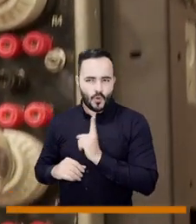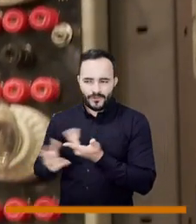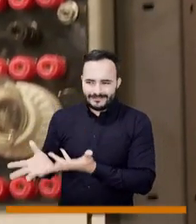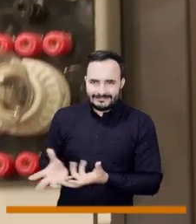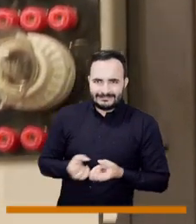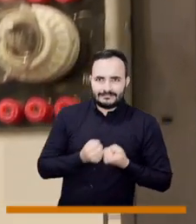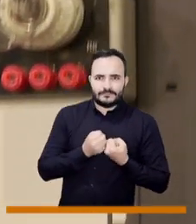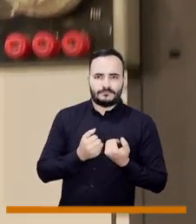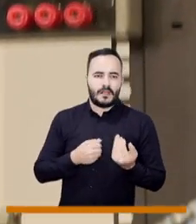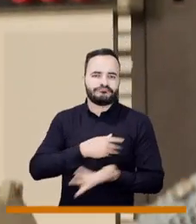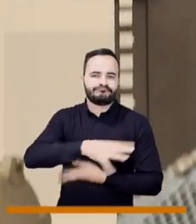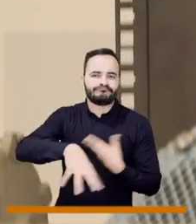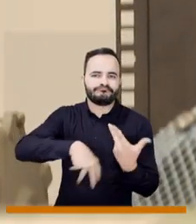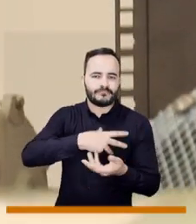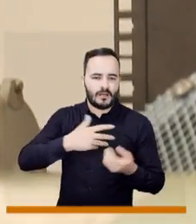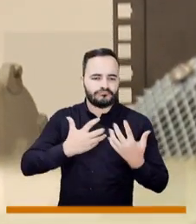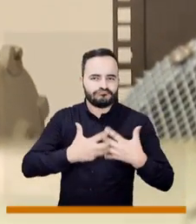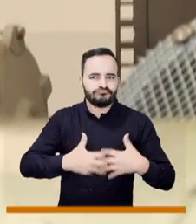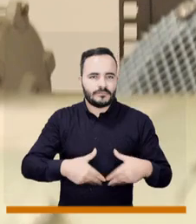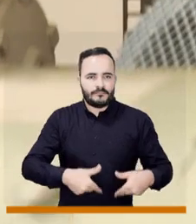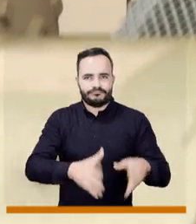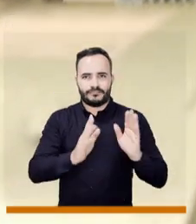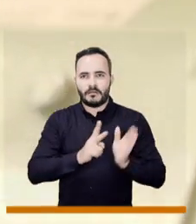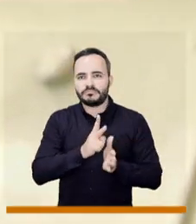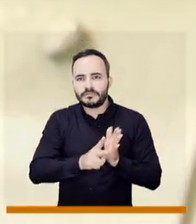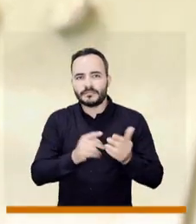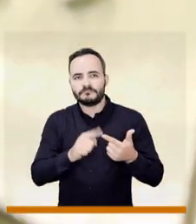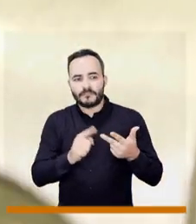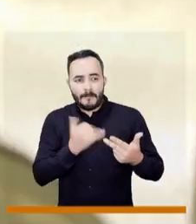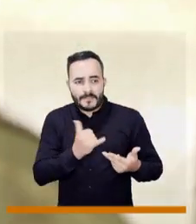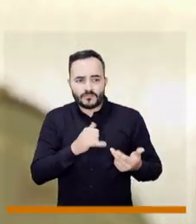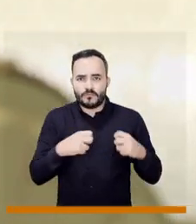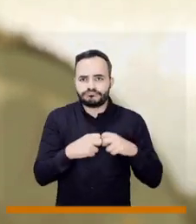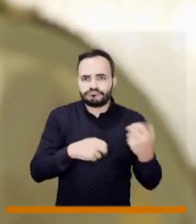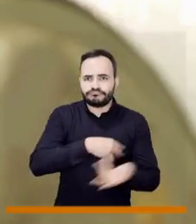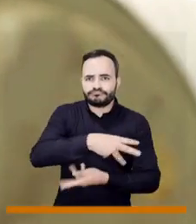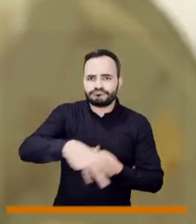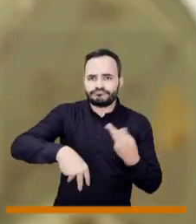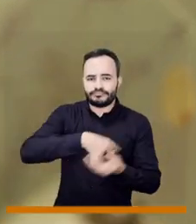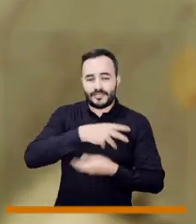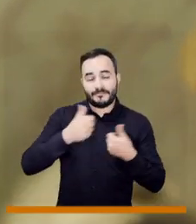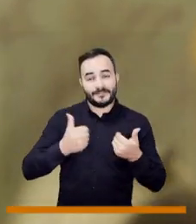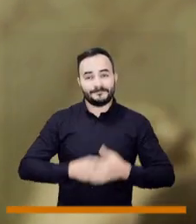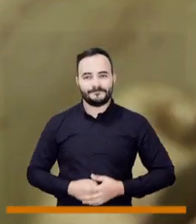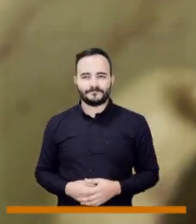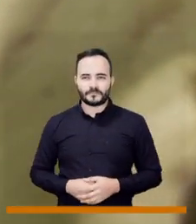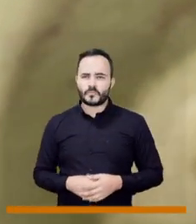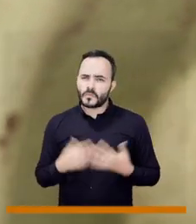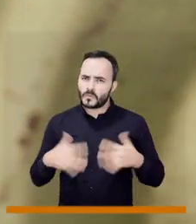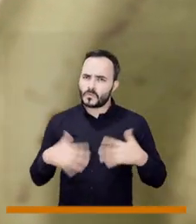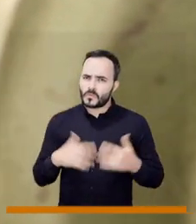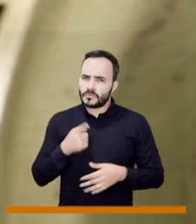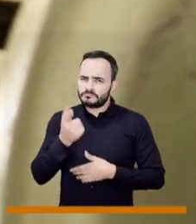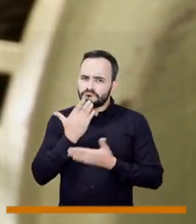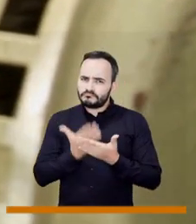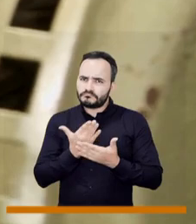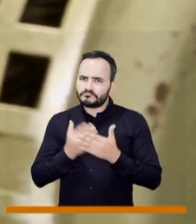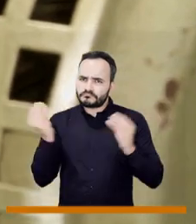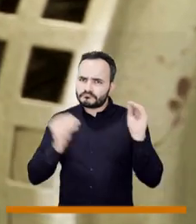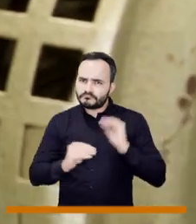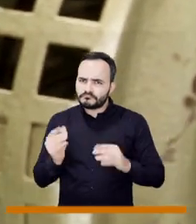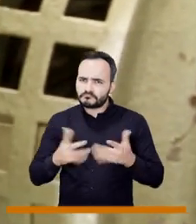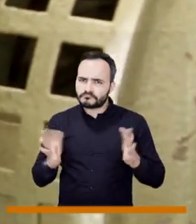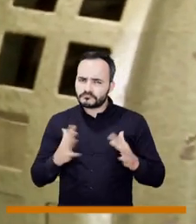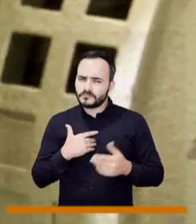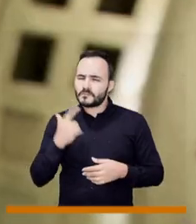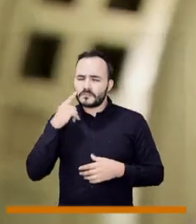y permitir tener más trenes operando sin necesidad de repotenciar la infraestructura de alimentación. Eso que ustedes han hecho aquí, ¿cómo